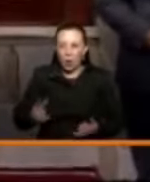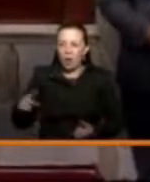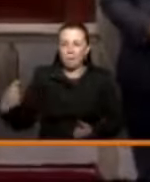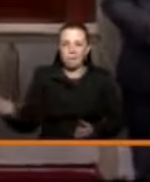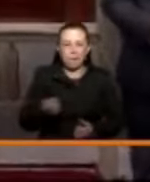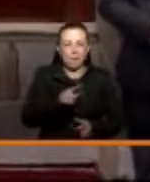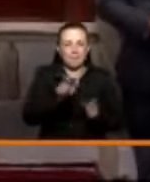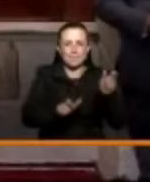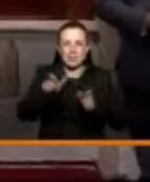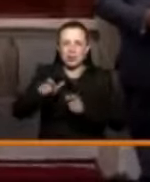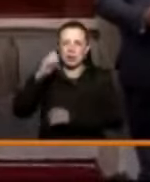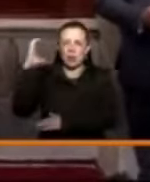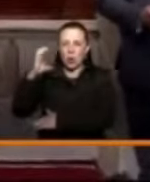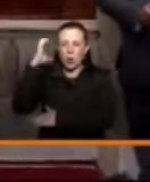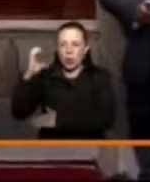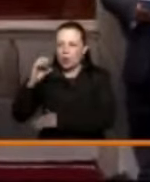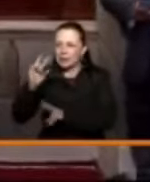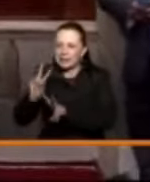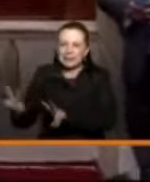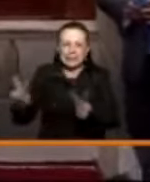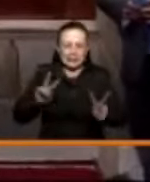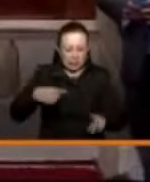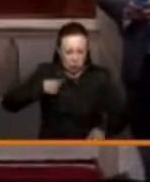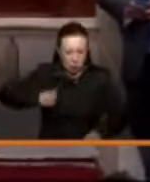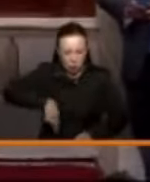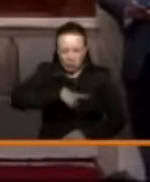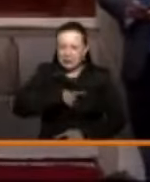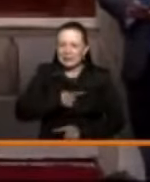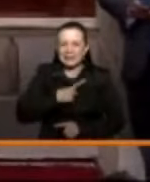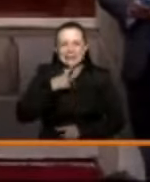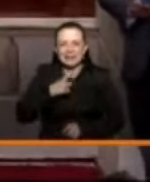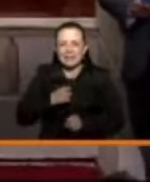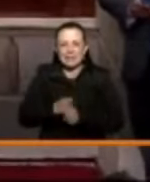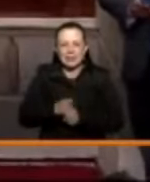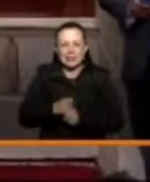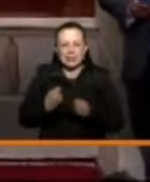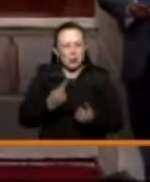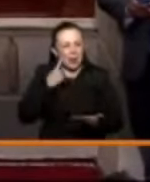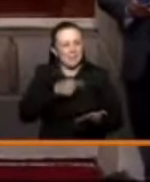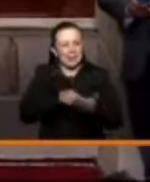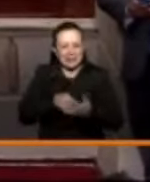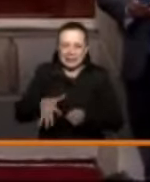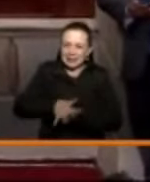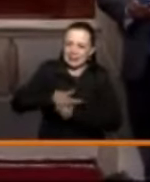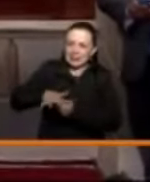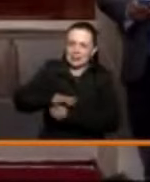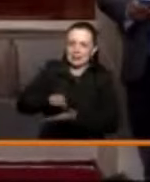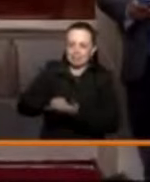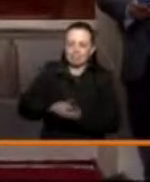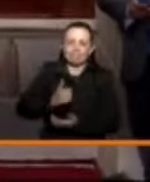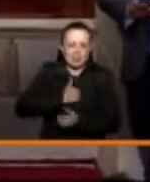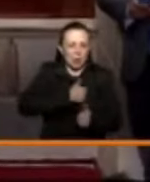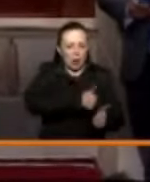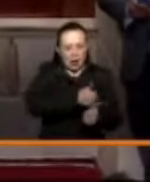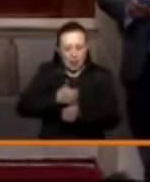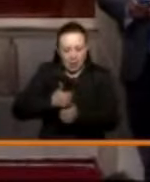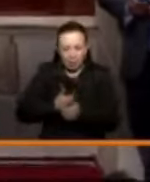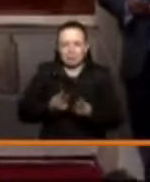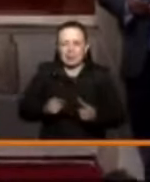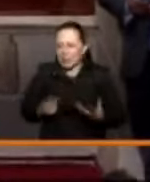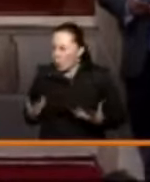colombianos hemos tenido que afrontar todo tipo de adversidades personales y